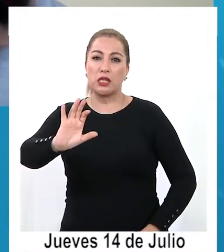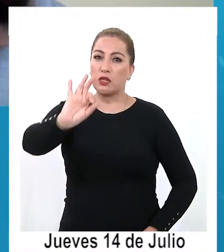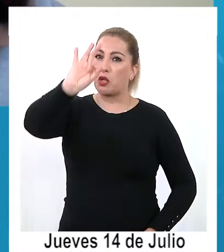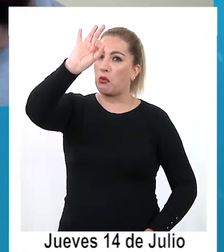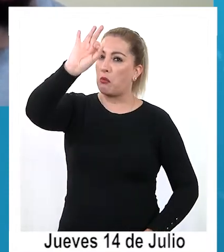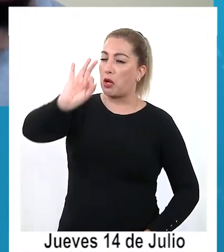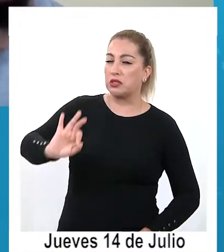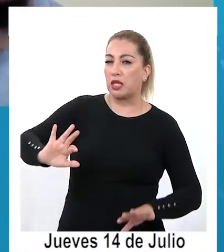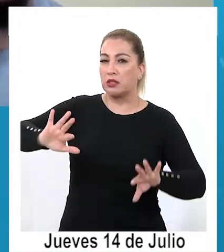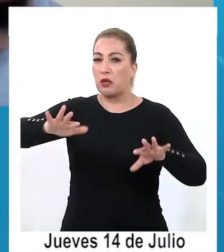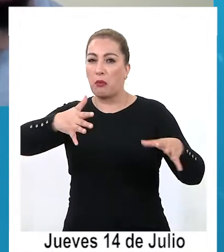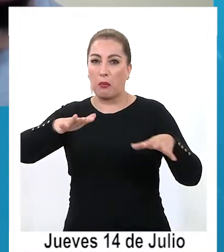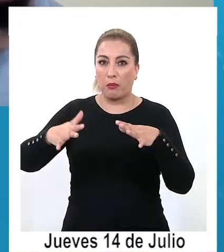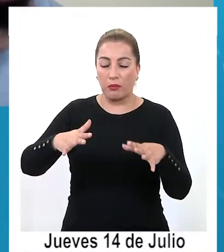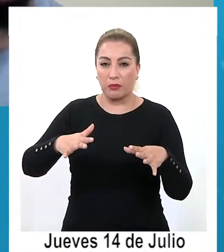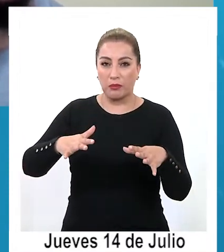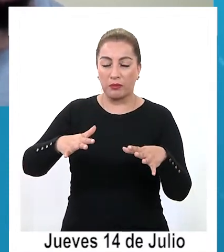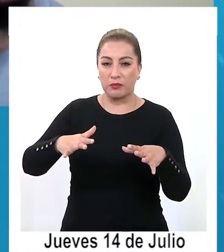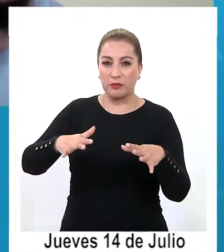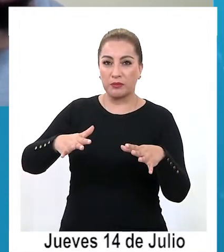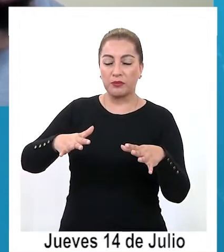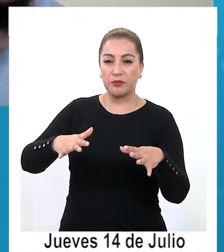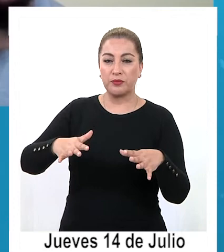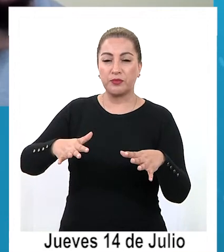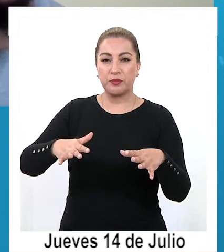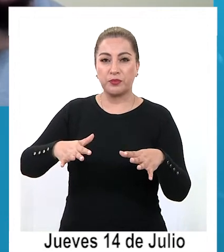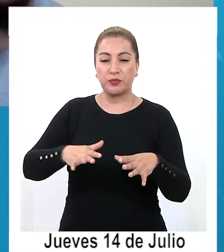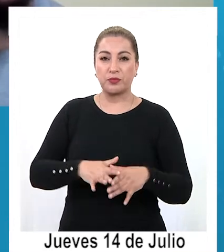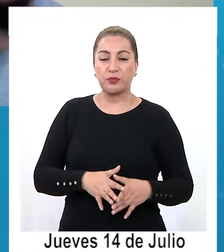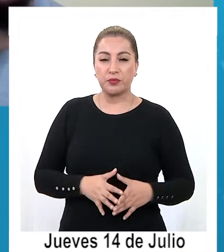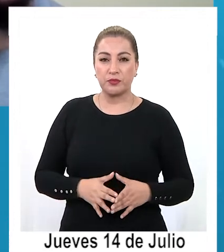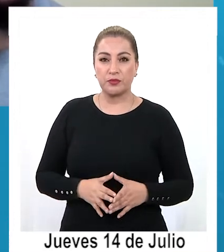57% aproximadamente